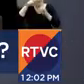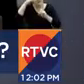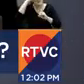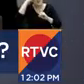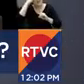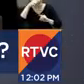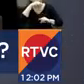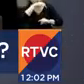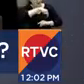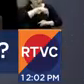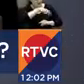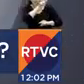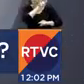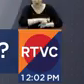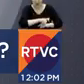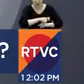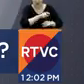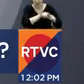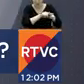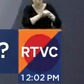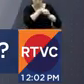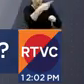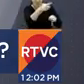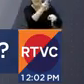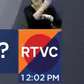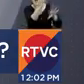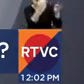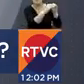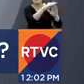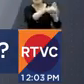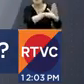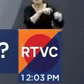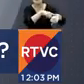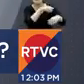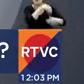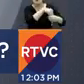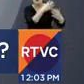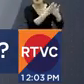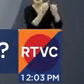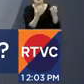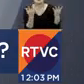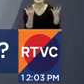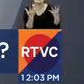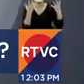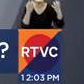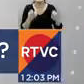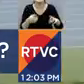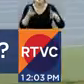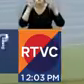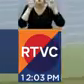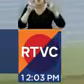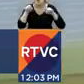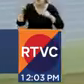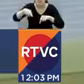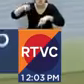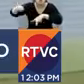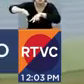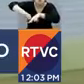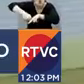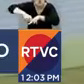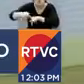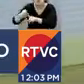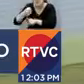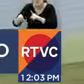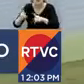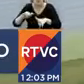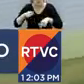al que llegaron la defensa de Jonier Leal y la Fiscalía. Esperaban que se le imputara el cargo de tortura. Denuncia de abuso